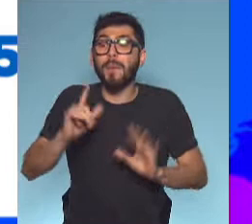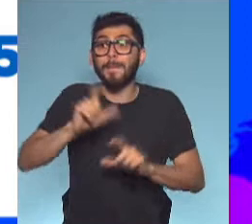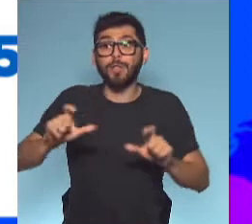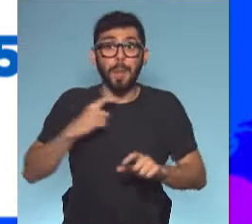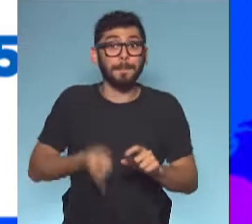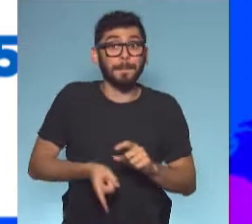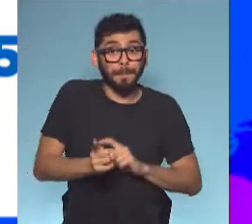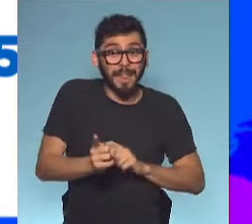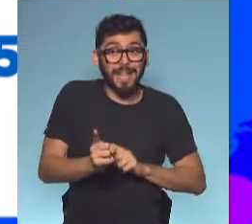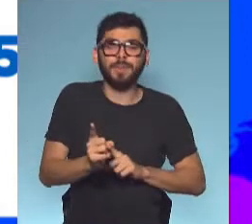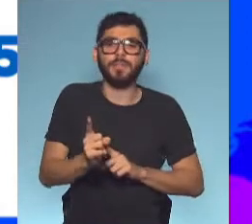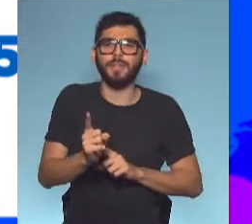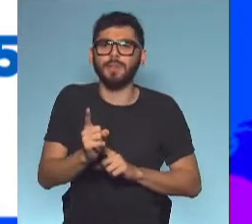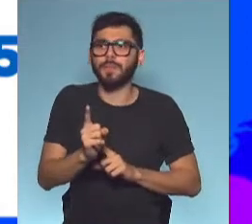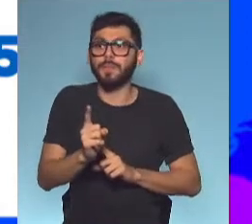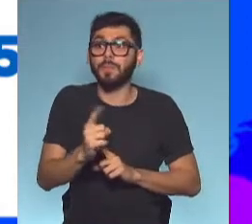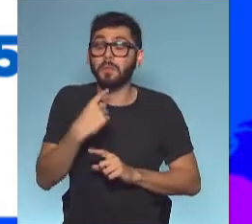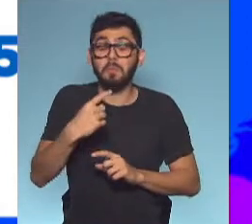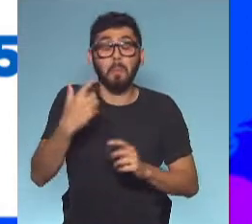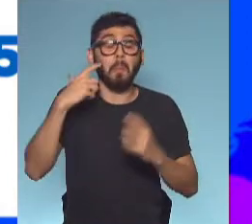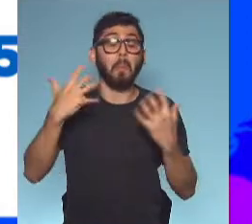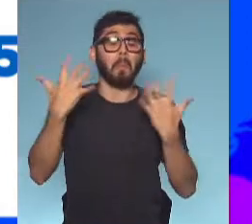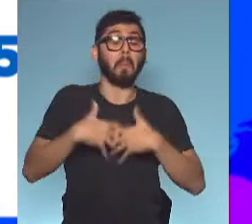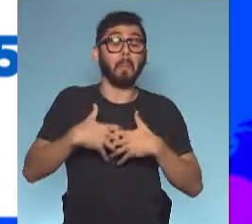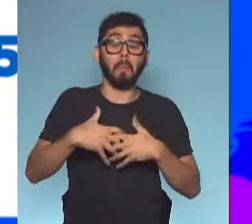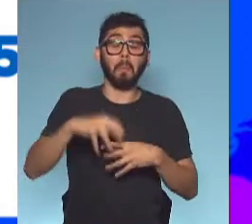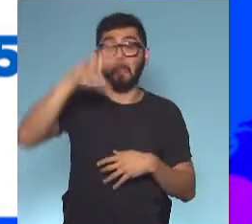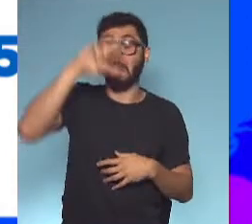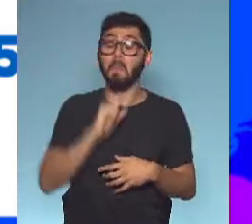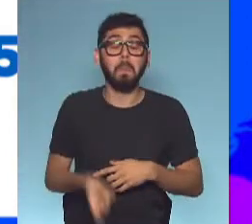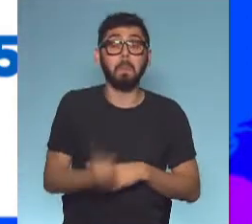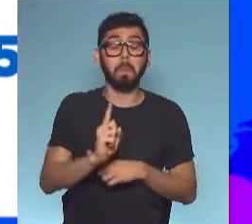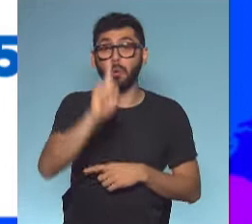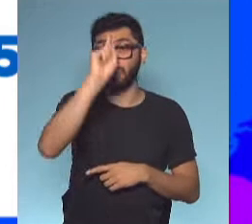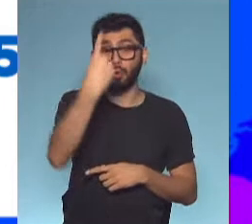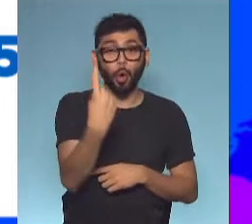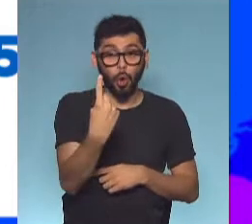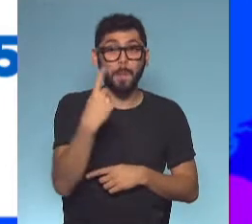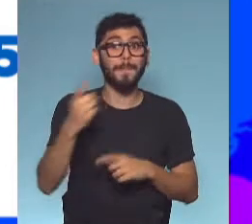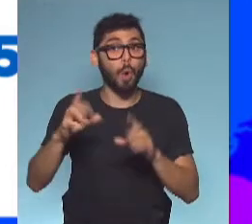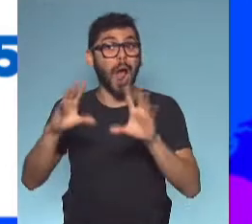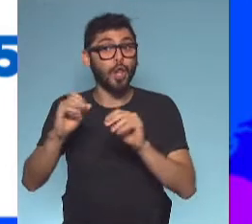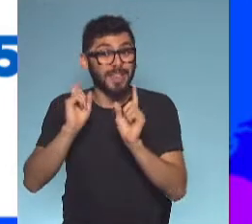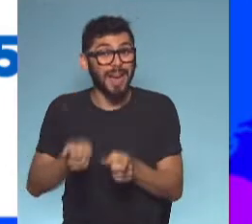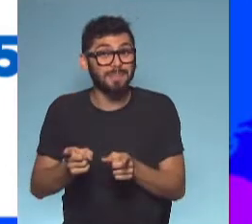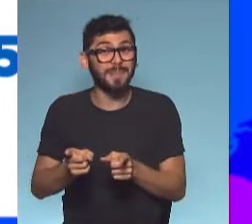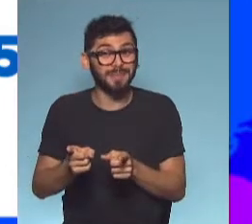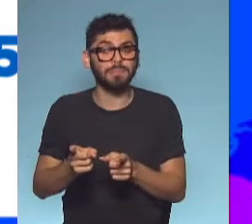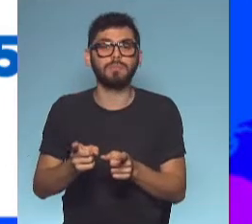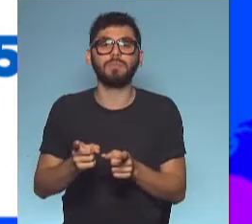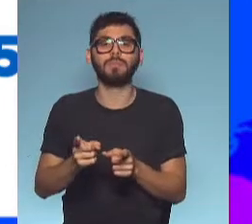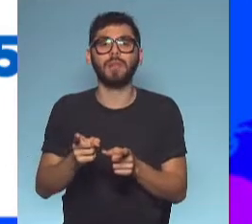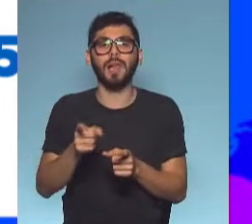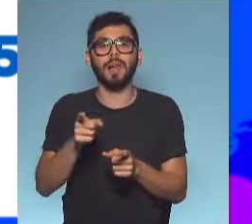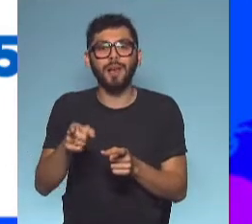con pene les pasa que tienen erecciones involuntarias. Mismo también durante la noche. Claro. Y eso